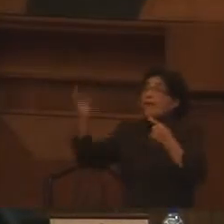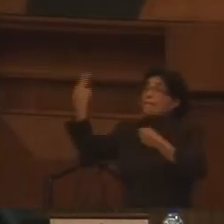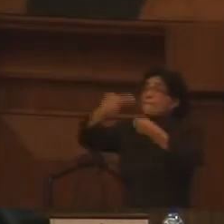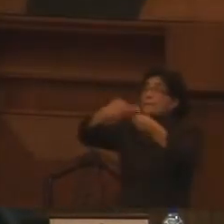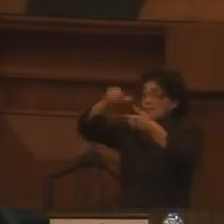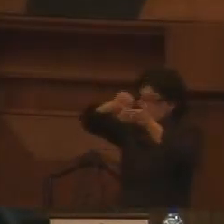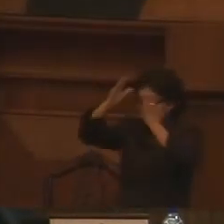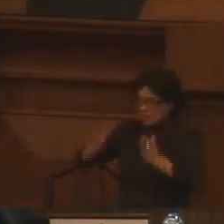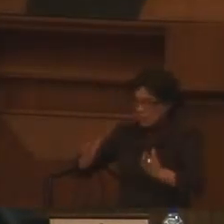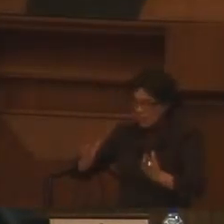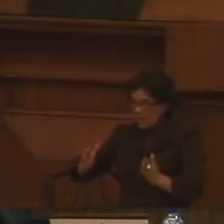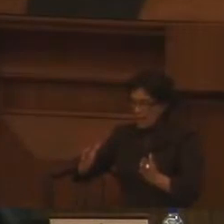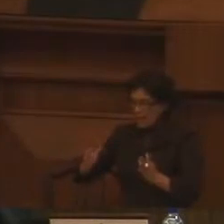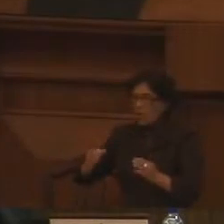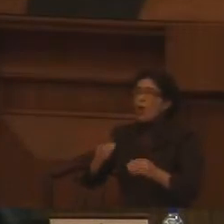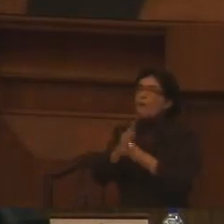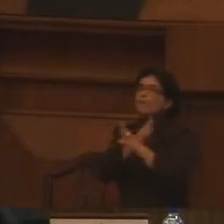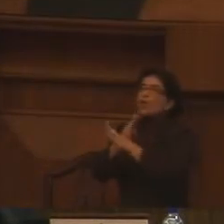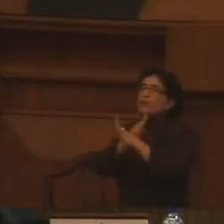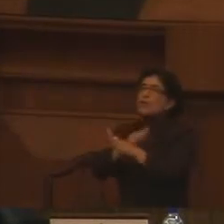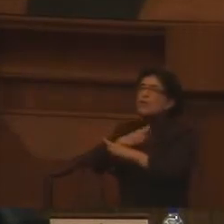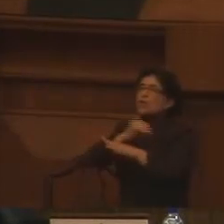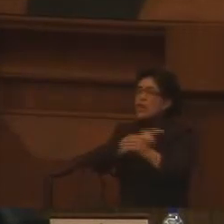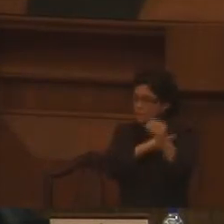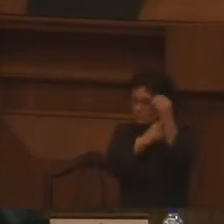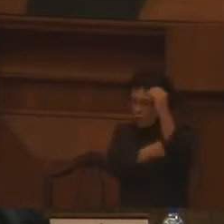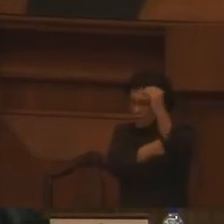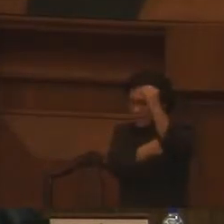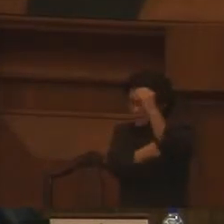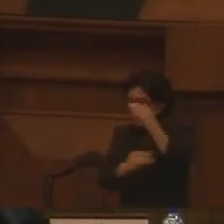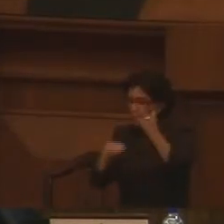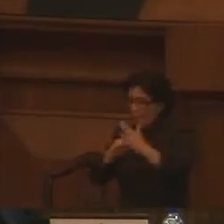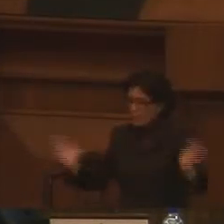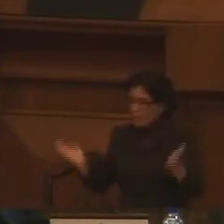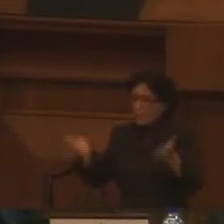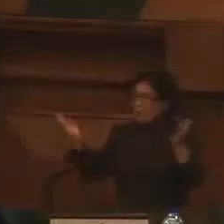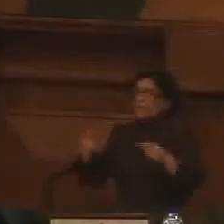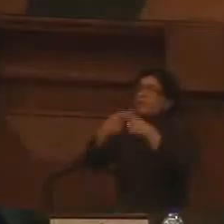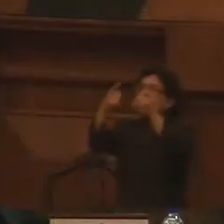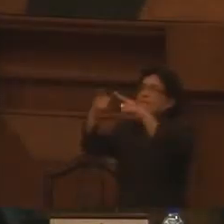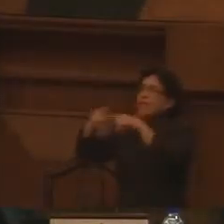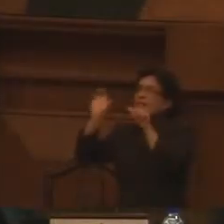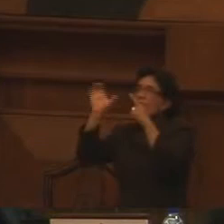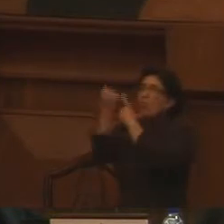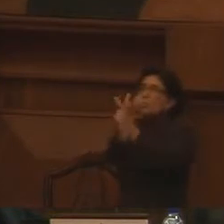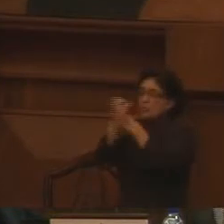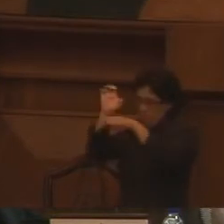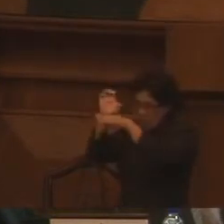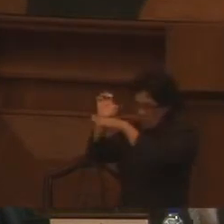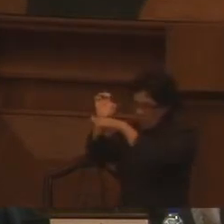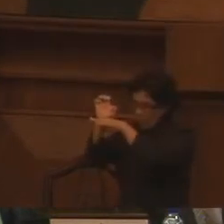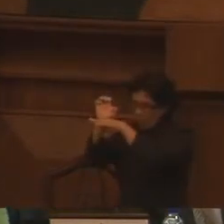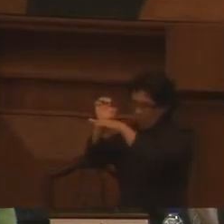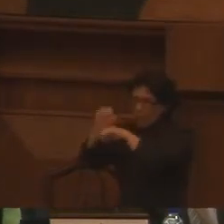de estas, desarrollar y propiciar el enlace de la enseñanza colectiva en las actividades